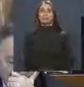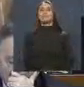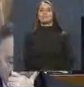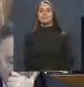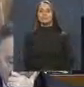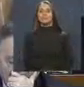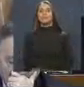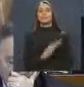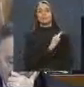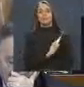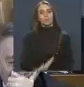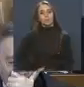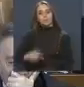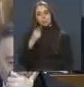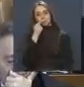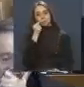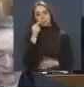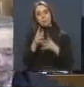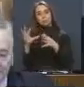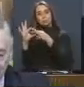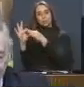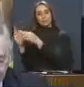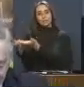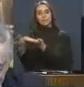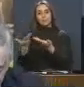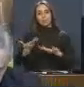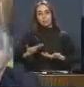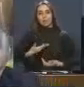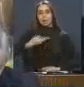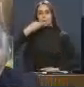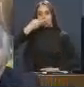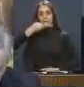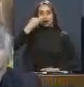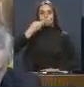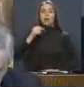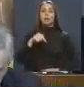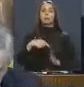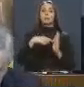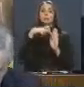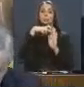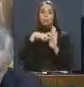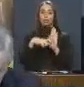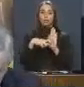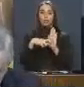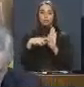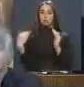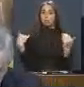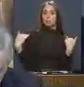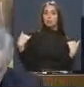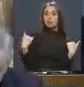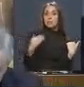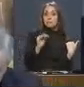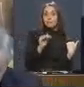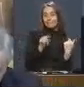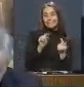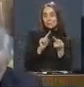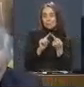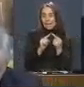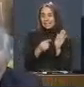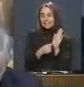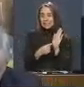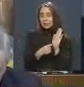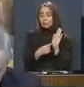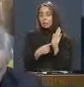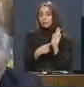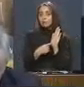Presidente, muchas gracias por el espacio de la palabra. Mire, este proyecto que nos han invitado a participar, por supuesto que